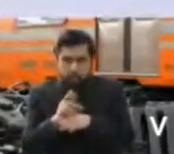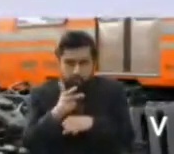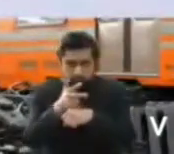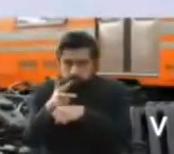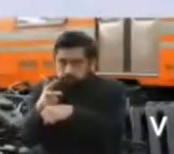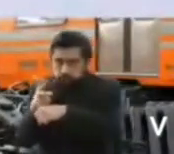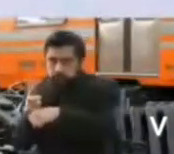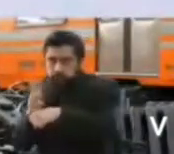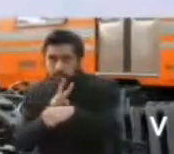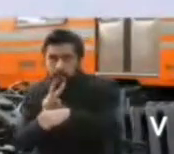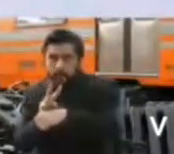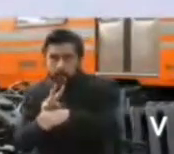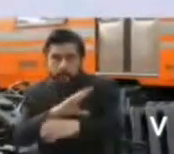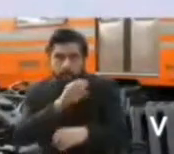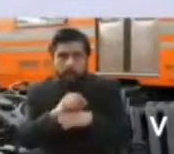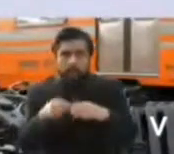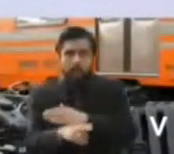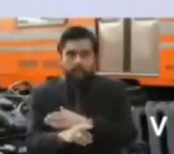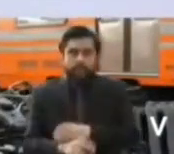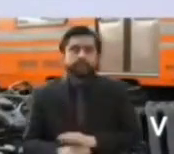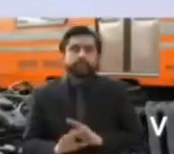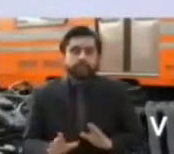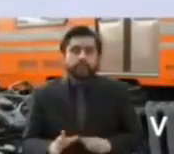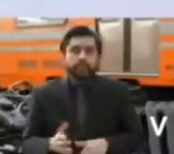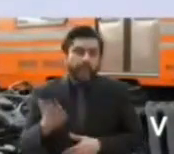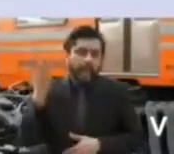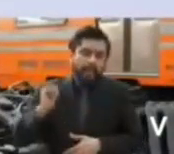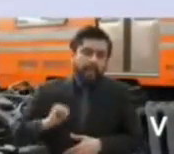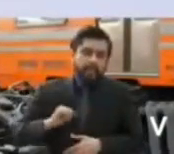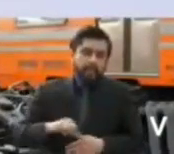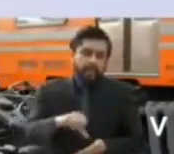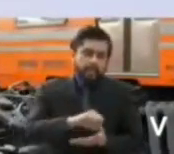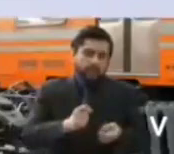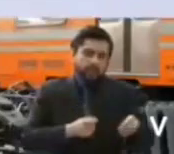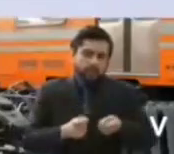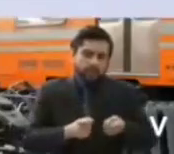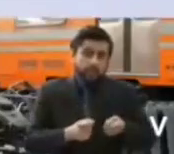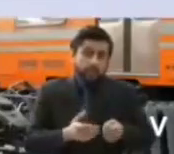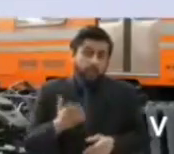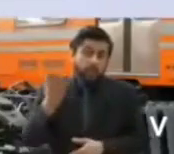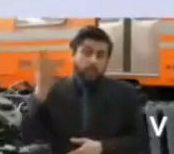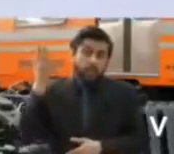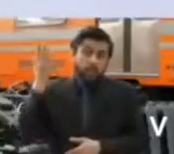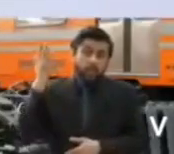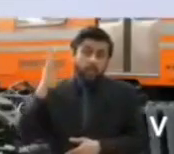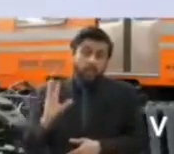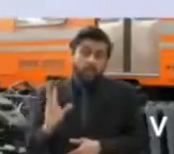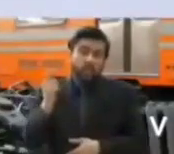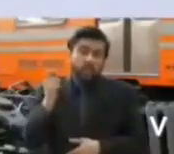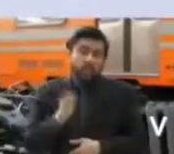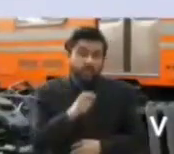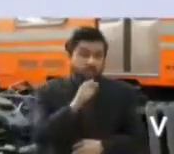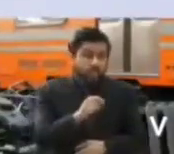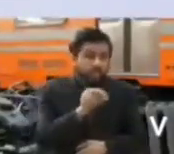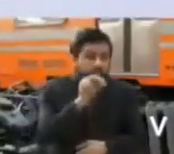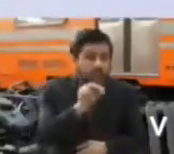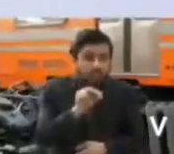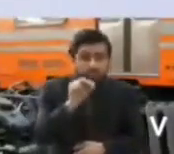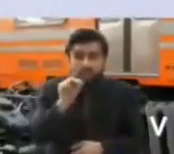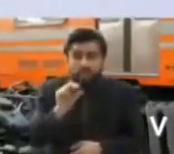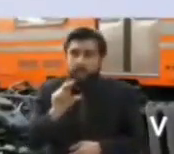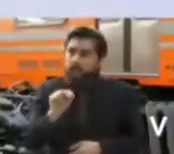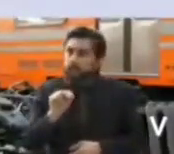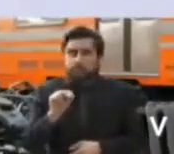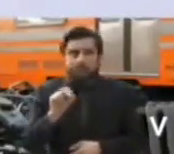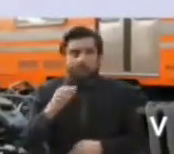usuario. Entonces, del puesto de control que se tenía, que inclusive era analógico, hoy vamos a movernos a un sistema